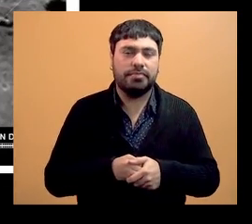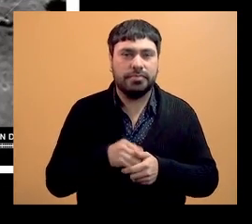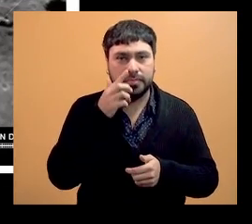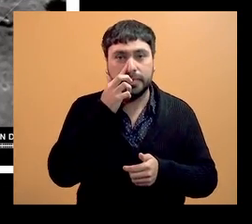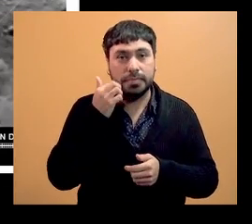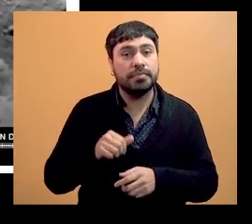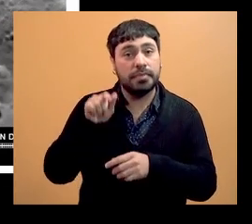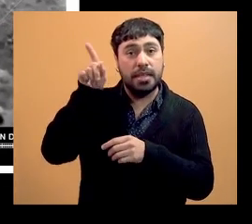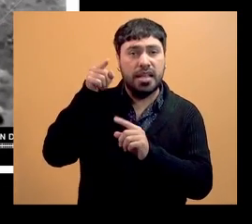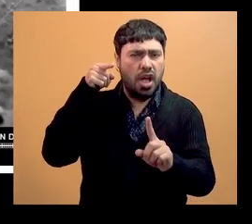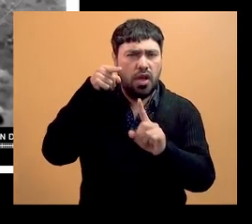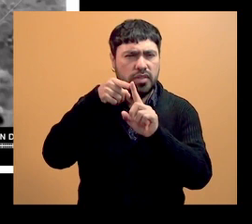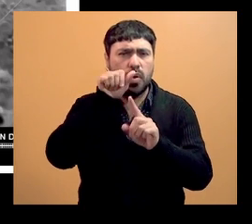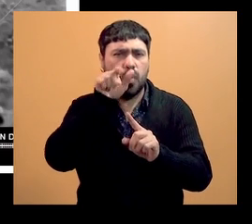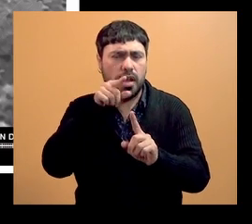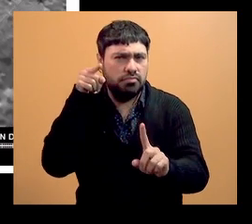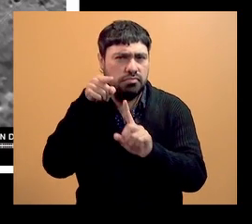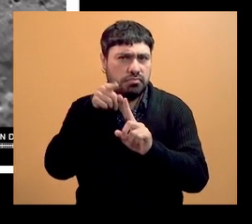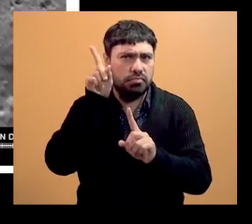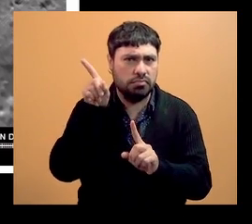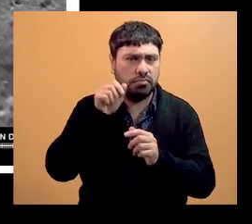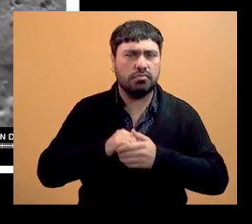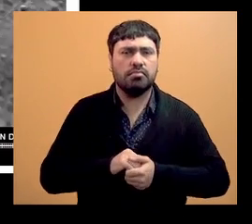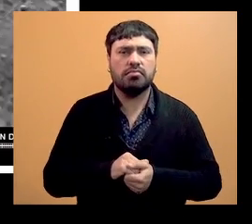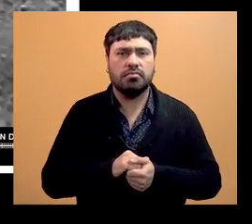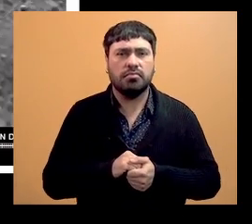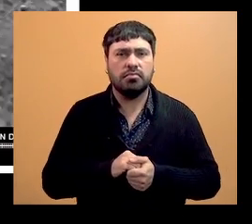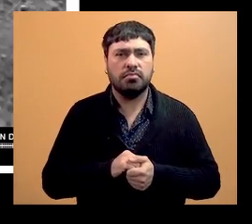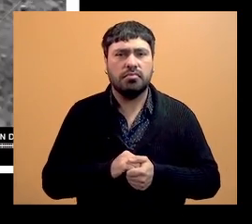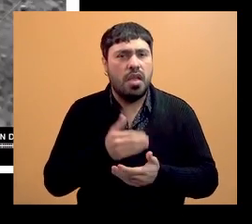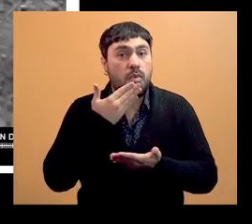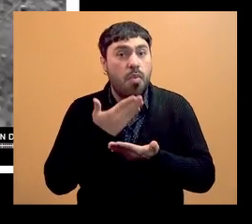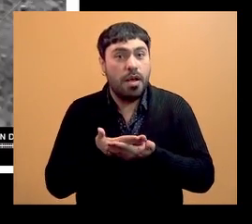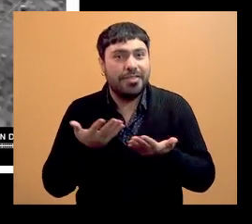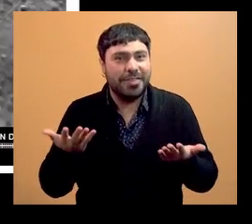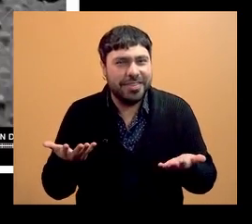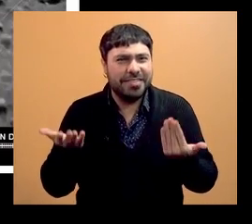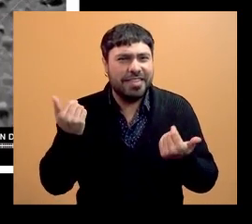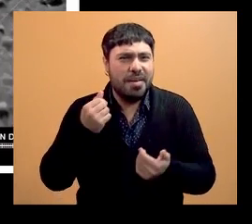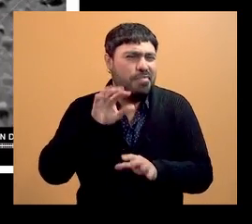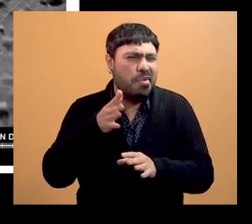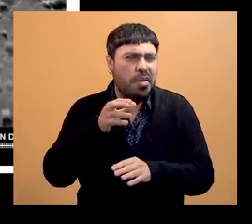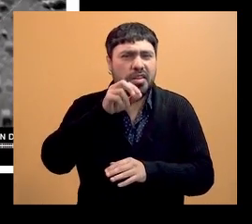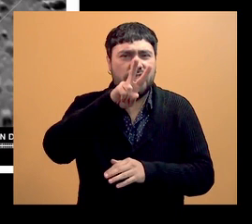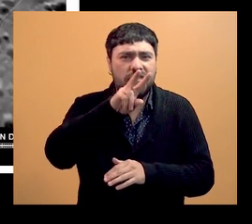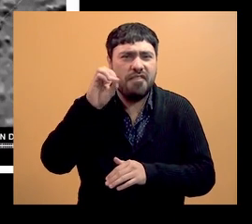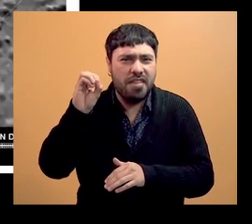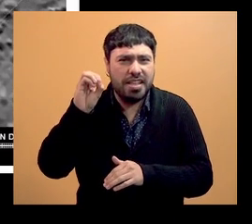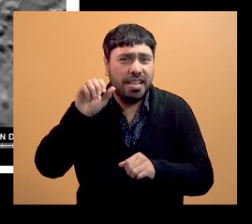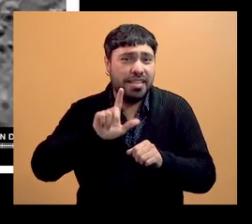su objetivo principal. Esto fue muy cerca de la fecha en la que estamos hoy, en 20 de julio, pero obviamente